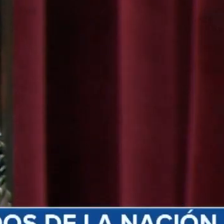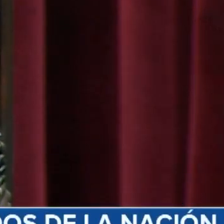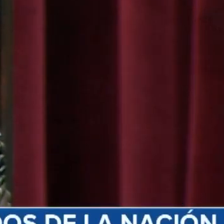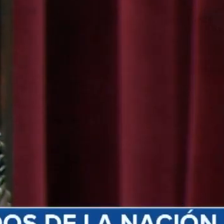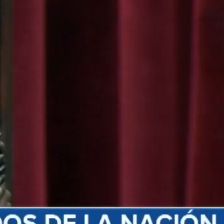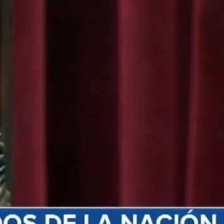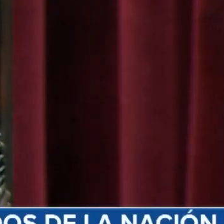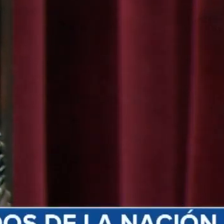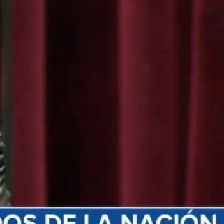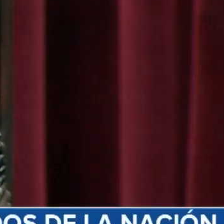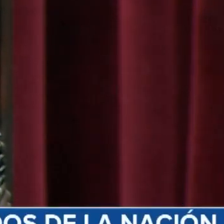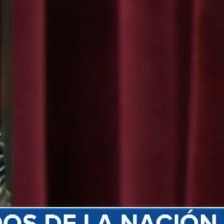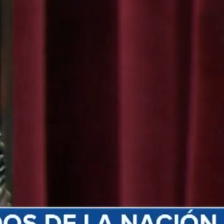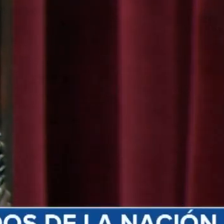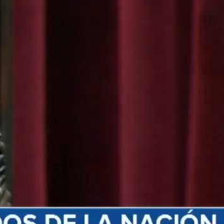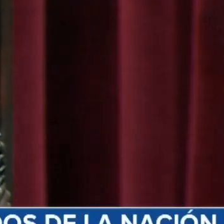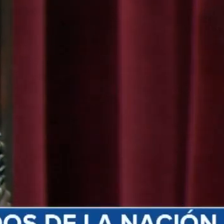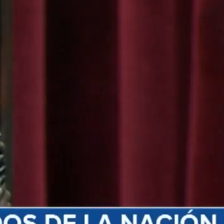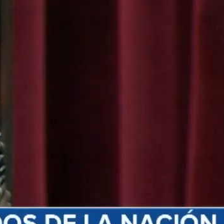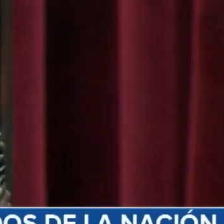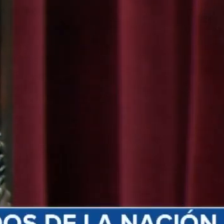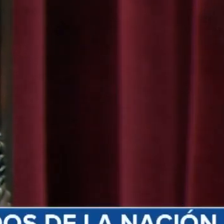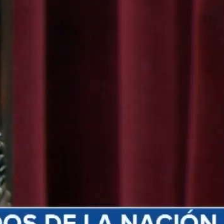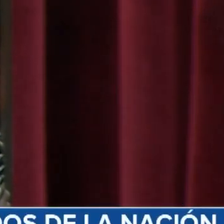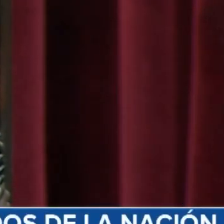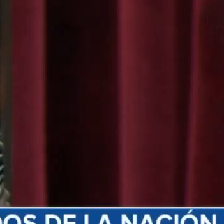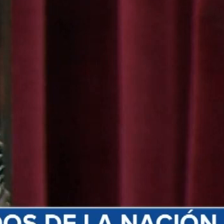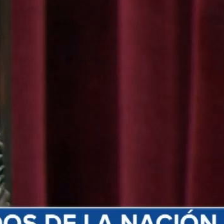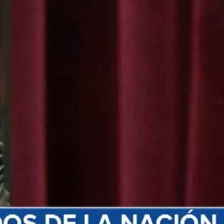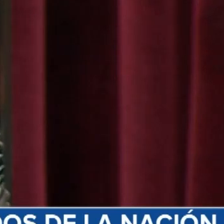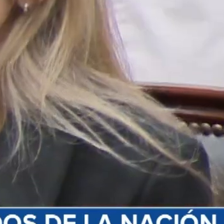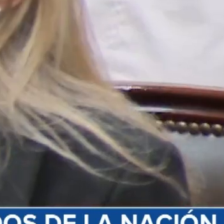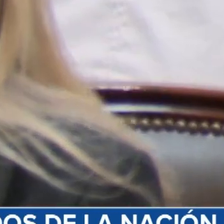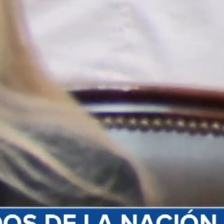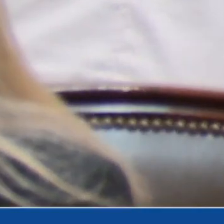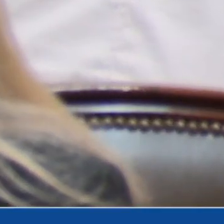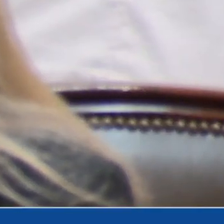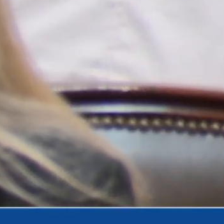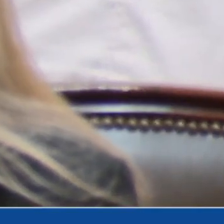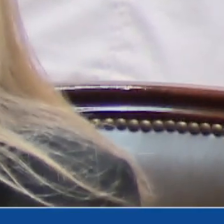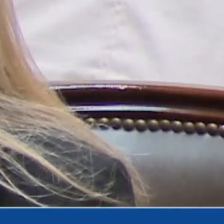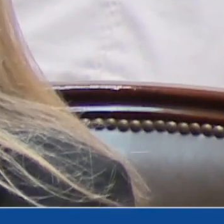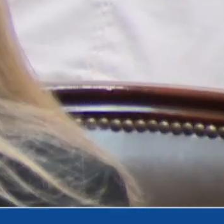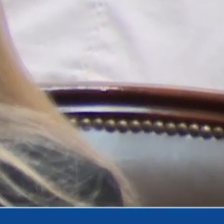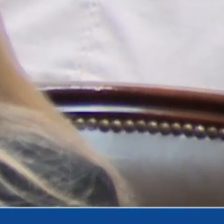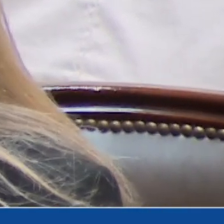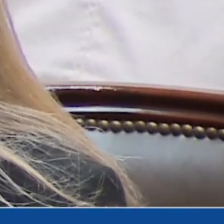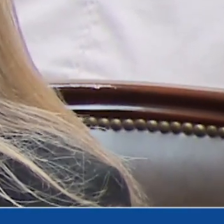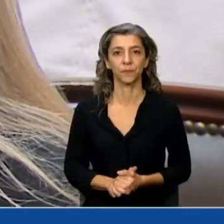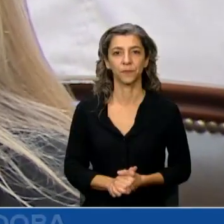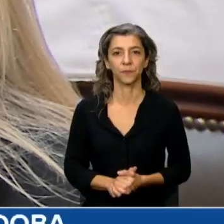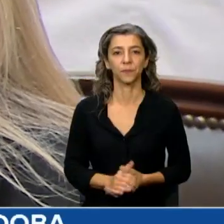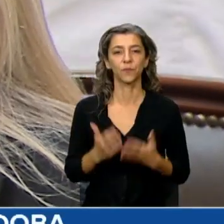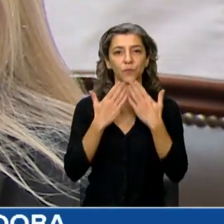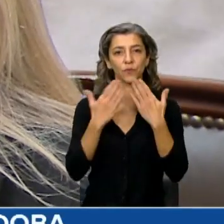Gracias, diputado Romero. En uso de la palabra, la diputada Brauer de Koenig. Muchas gracias, señora presidenta. Como